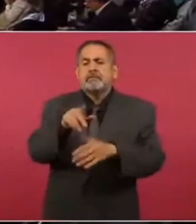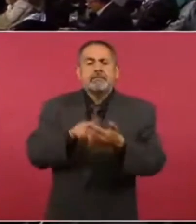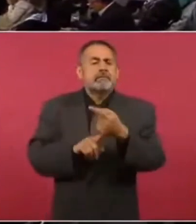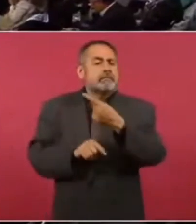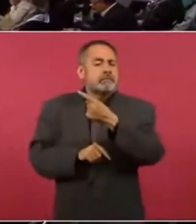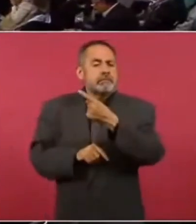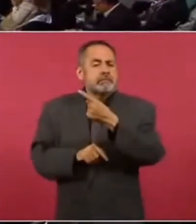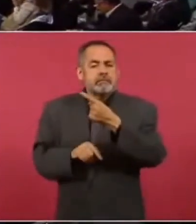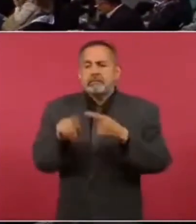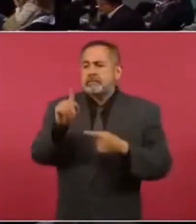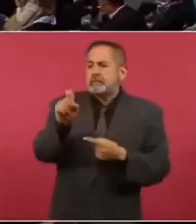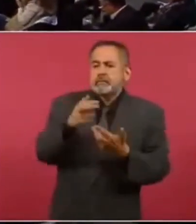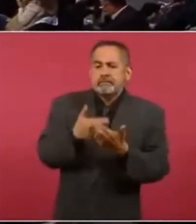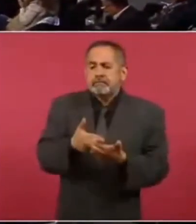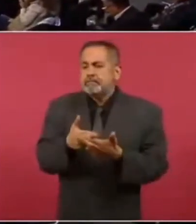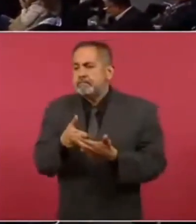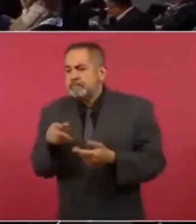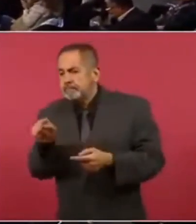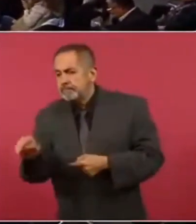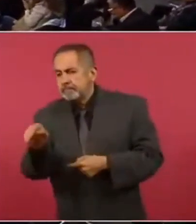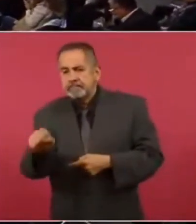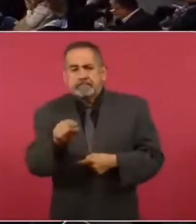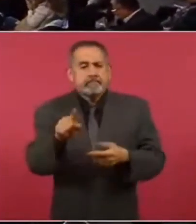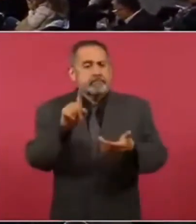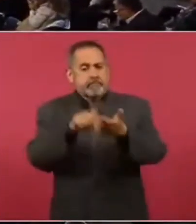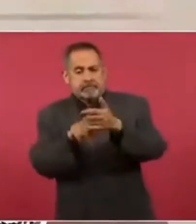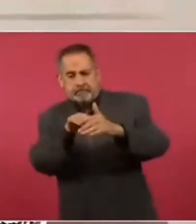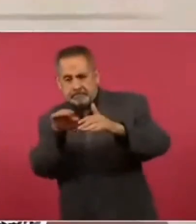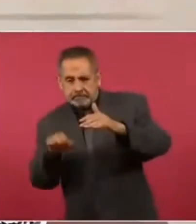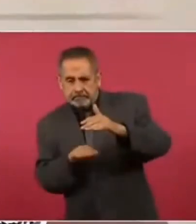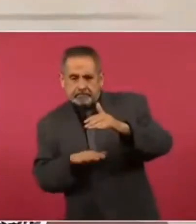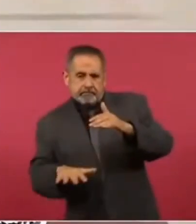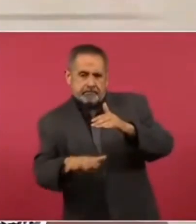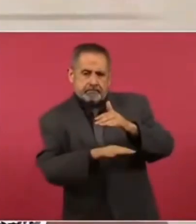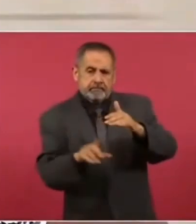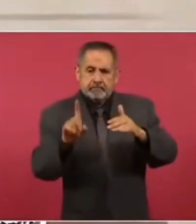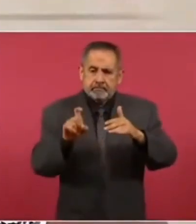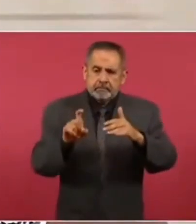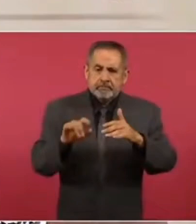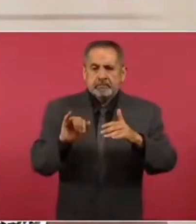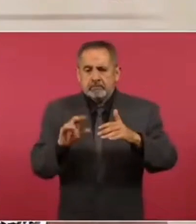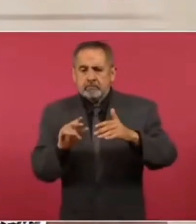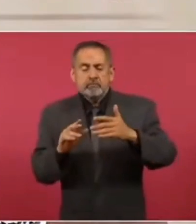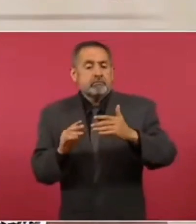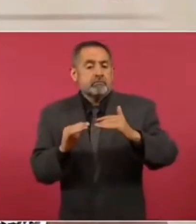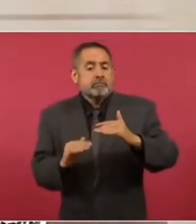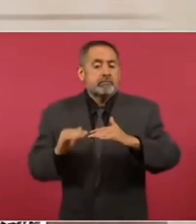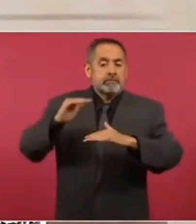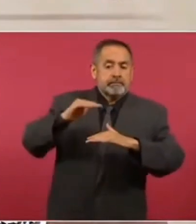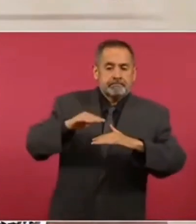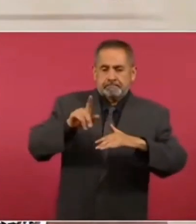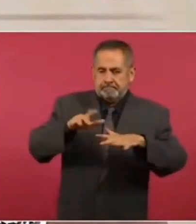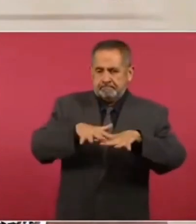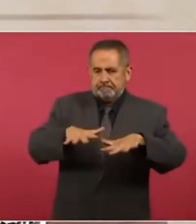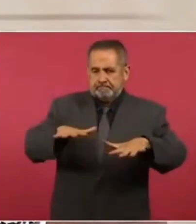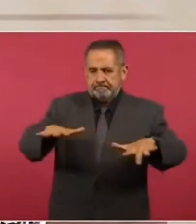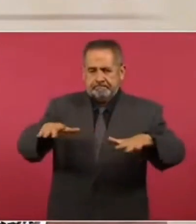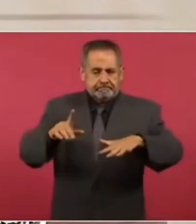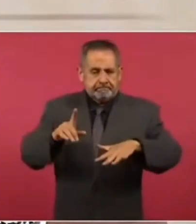sobre disponibilidad de agua subterránea y de agua superficial